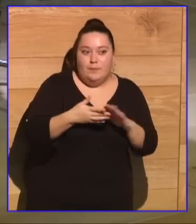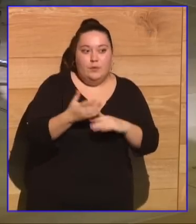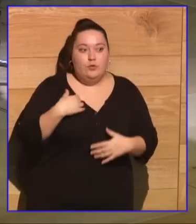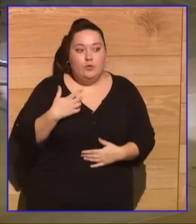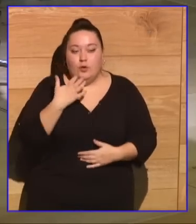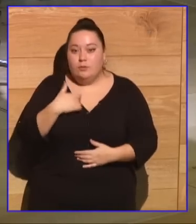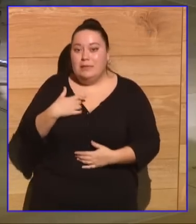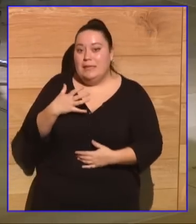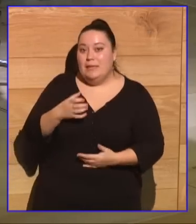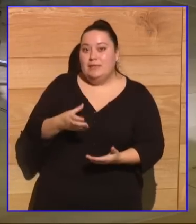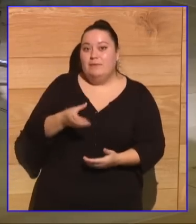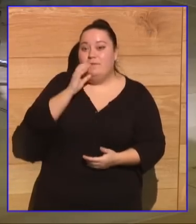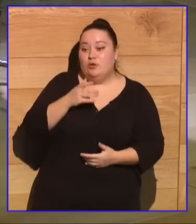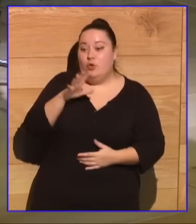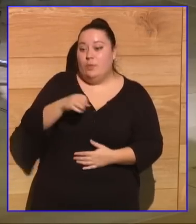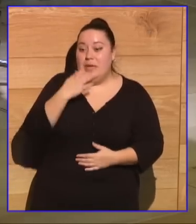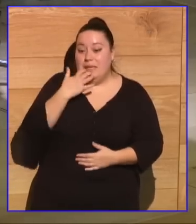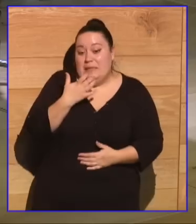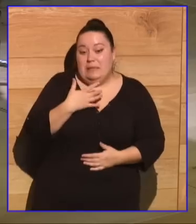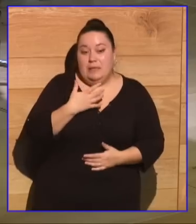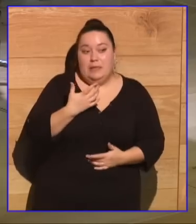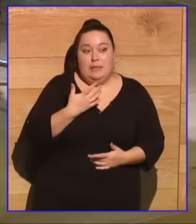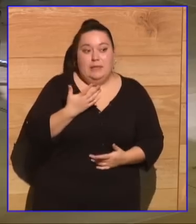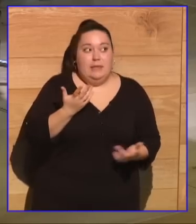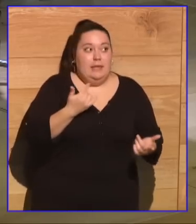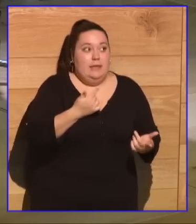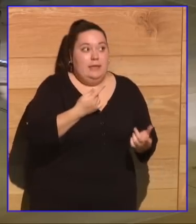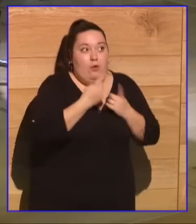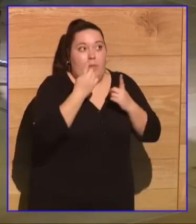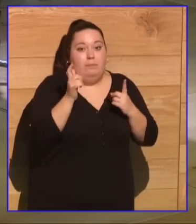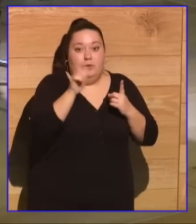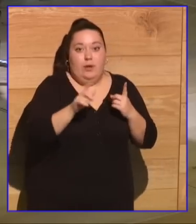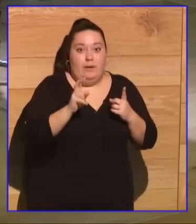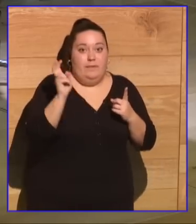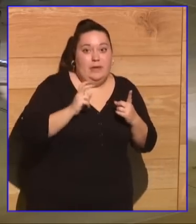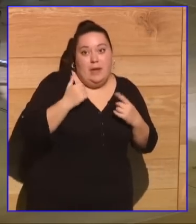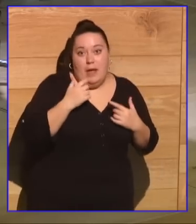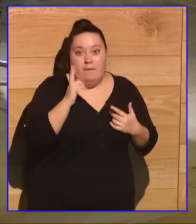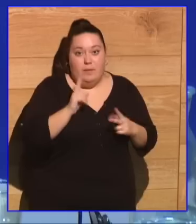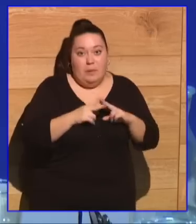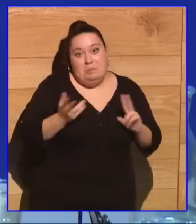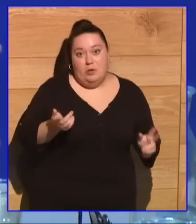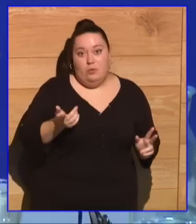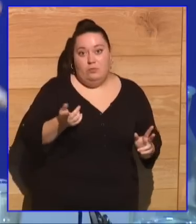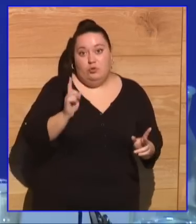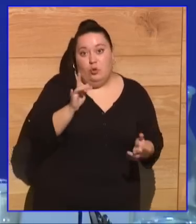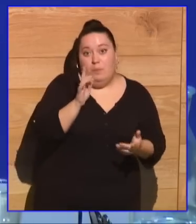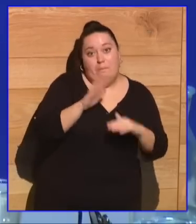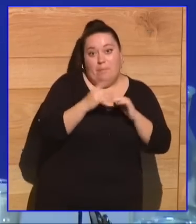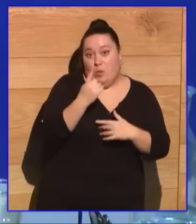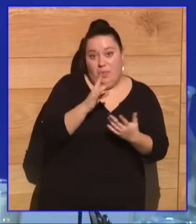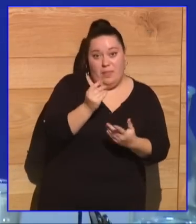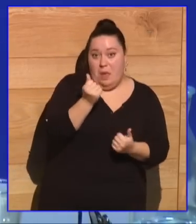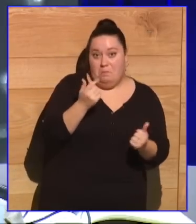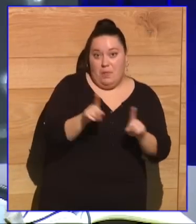vasos si viniera alguien más a mi casa que no fuera la noche de los Oscars. Y no puedes comprar Pero teniendo vasos... en cuenta que solo es ese día, pues no me compensa.